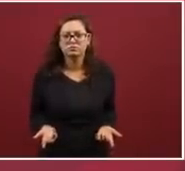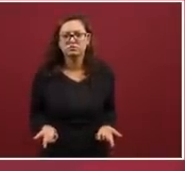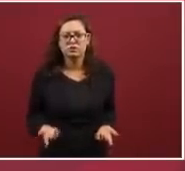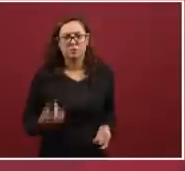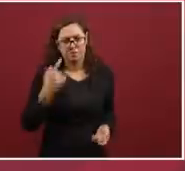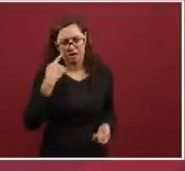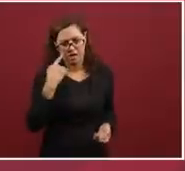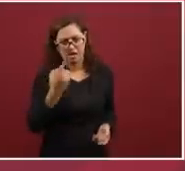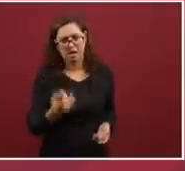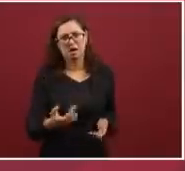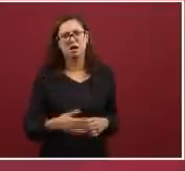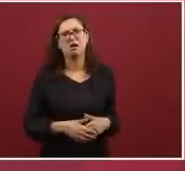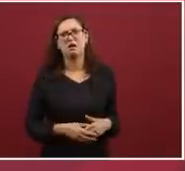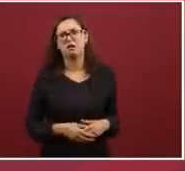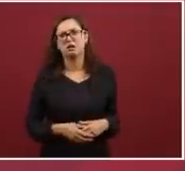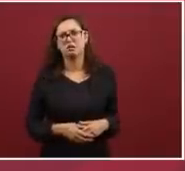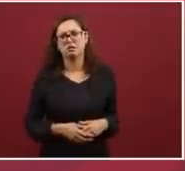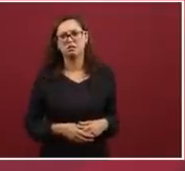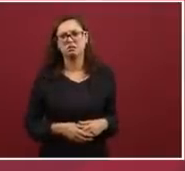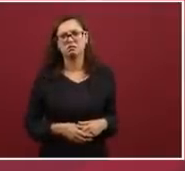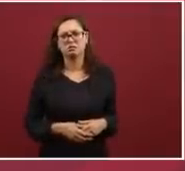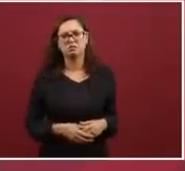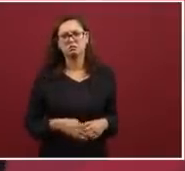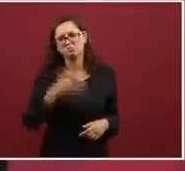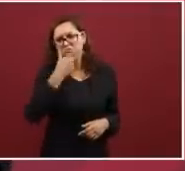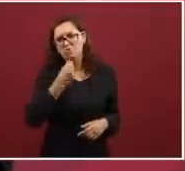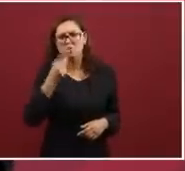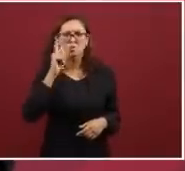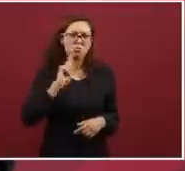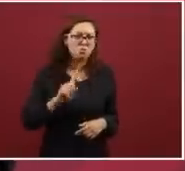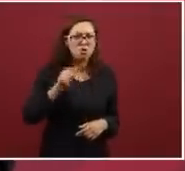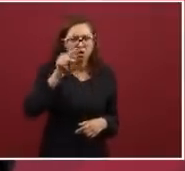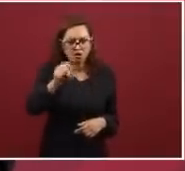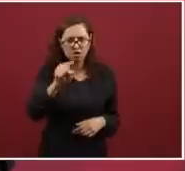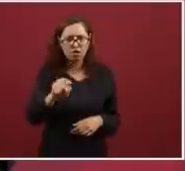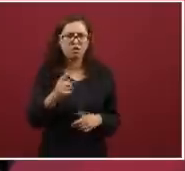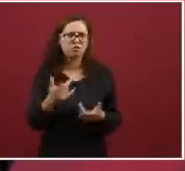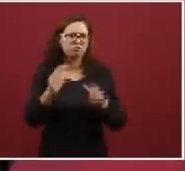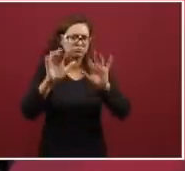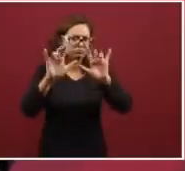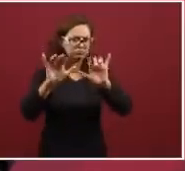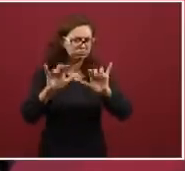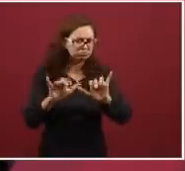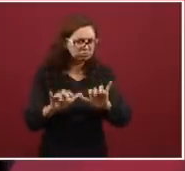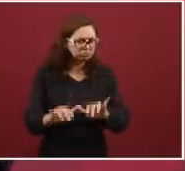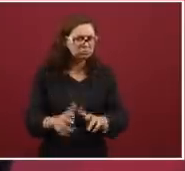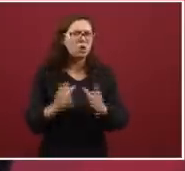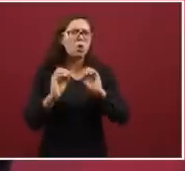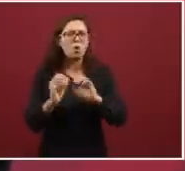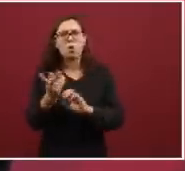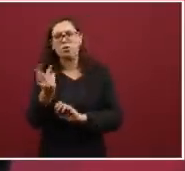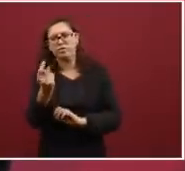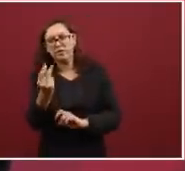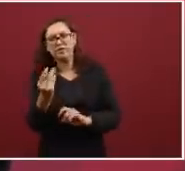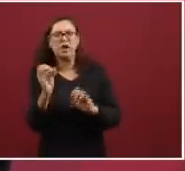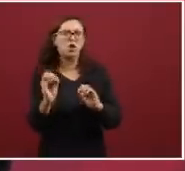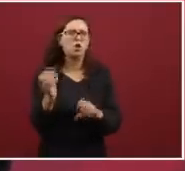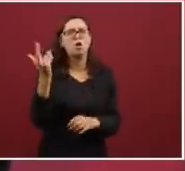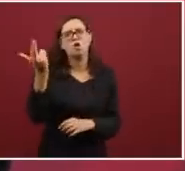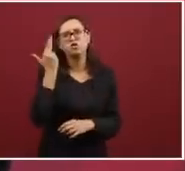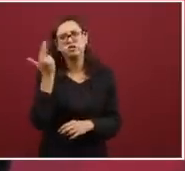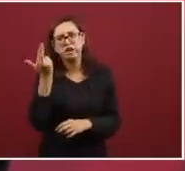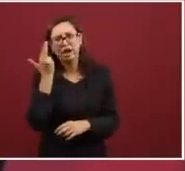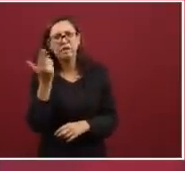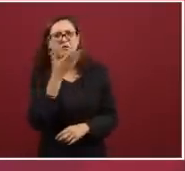fíjate que este columnista, esta conductora, conductor de radio, de